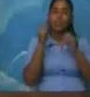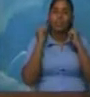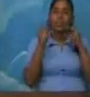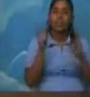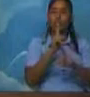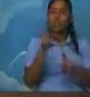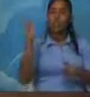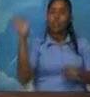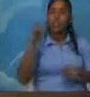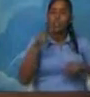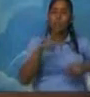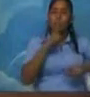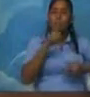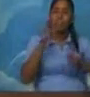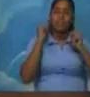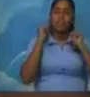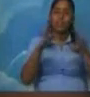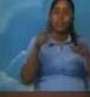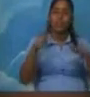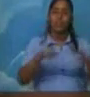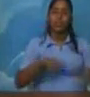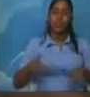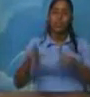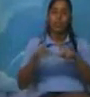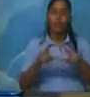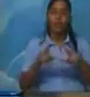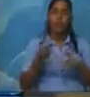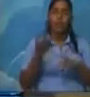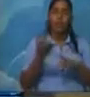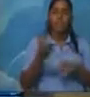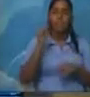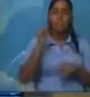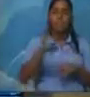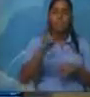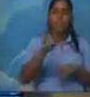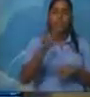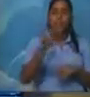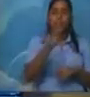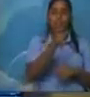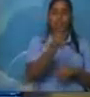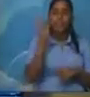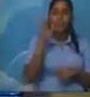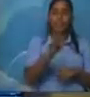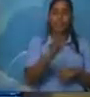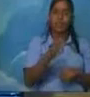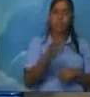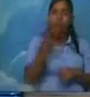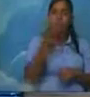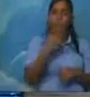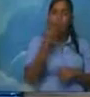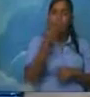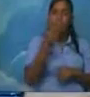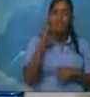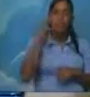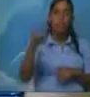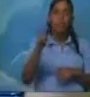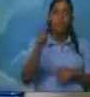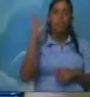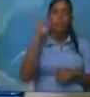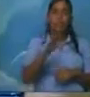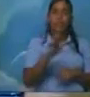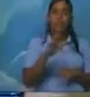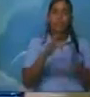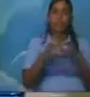maldición a tu hogar a tu casa O sea que si la gente se trae esas manzanas que le ponen a los demonios está trayendo